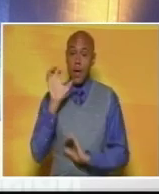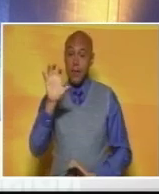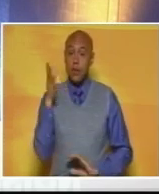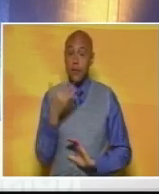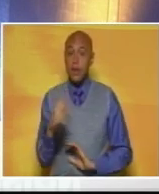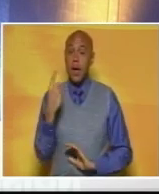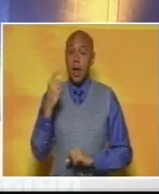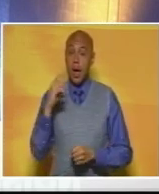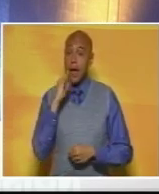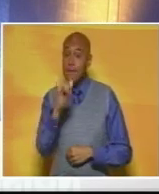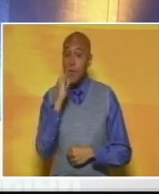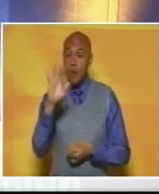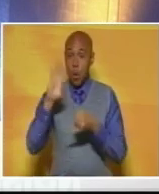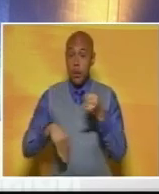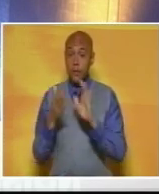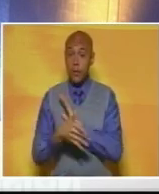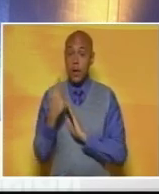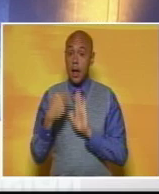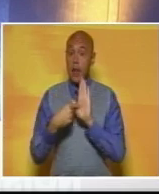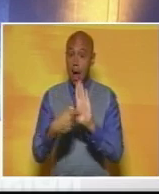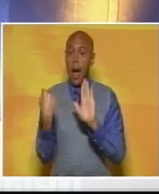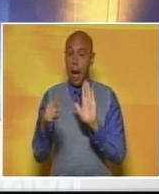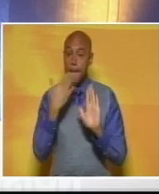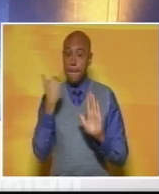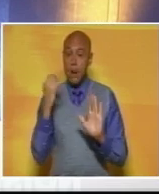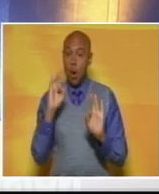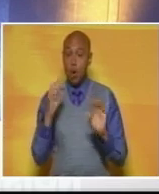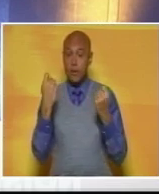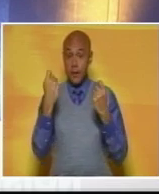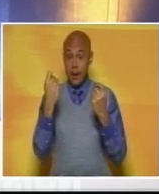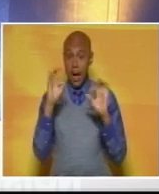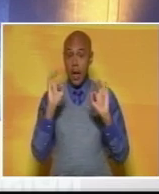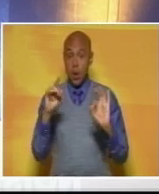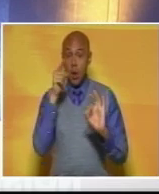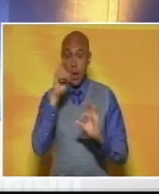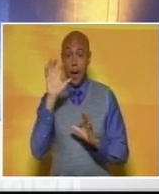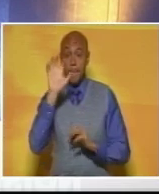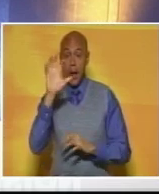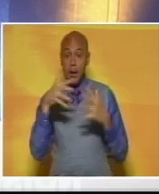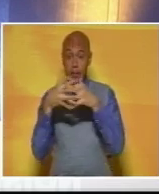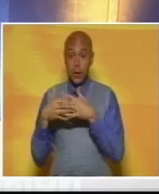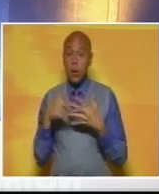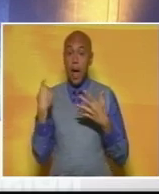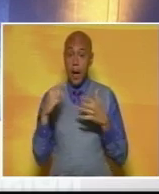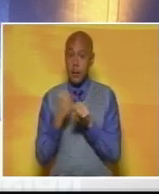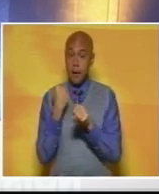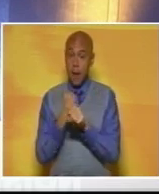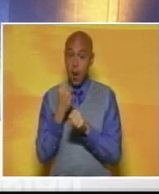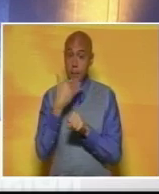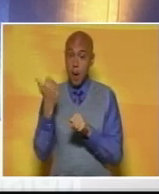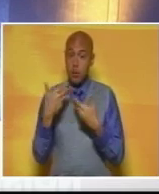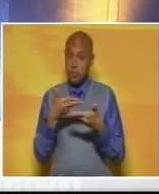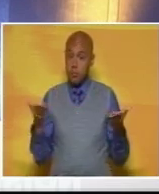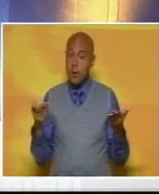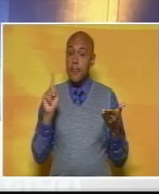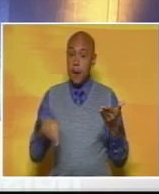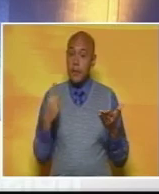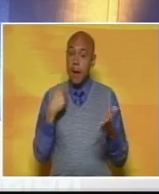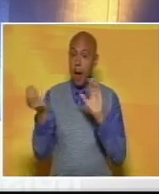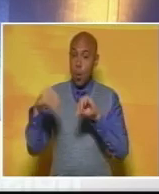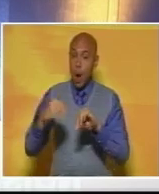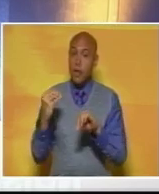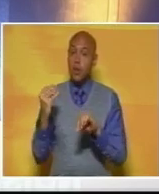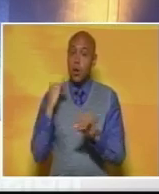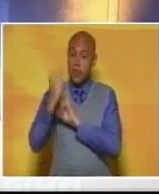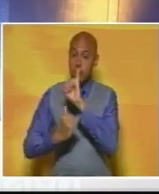primer mandato, donde presumió de todo el buen estado de la economía en su nación al destacar la creación de empleo y su lucha por acuerdos comerciales